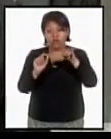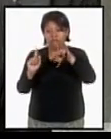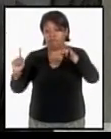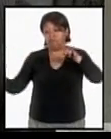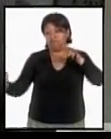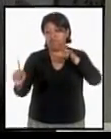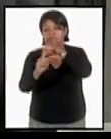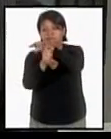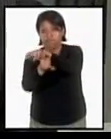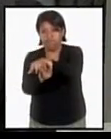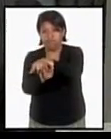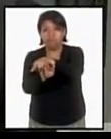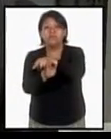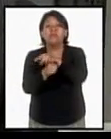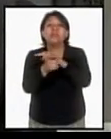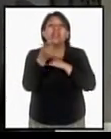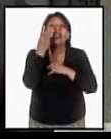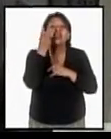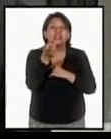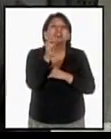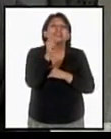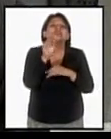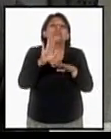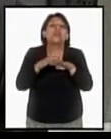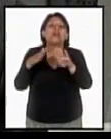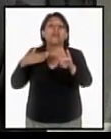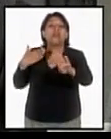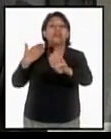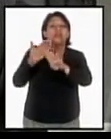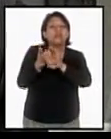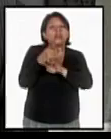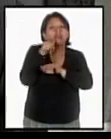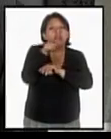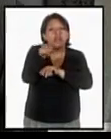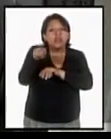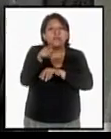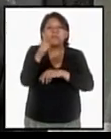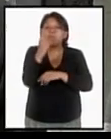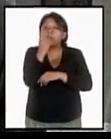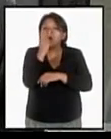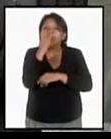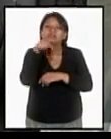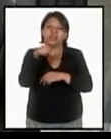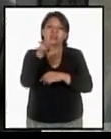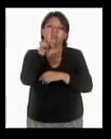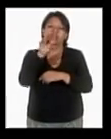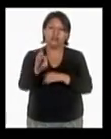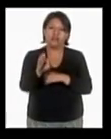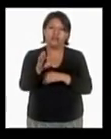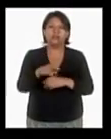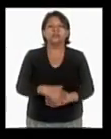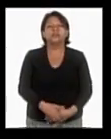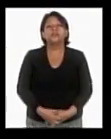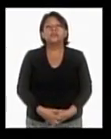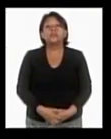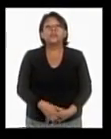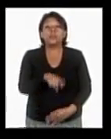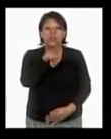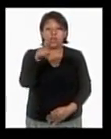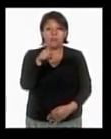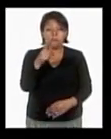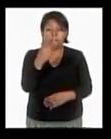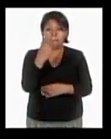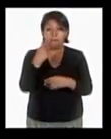coche. Eso tiene que ver por la agresión de las policías del Distrito Federal. Los